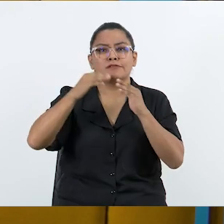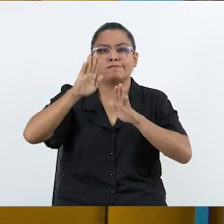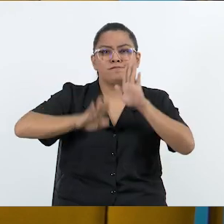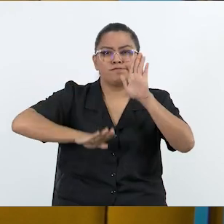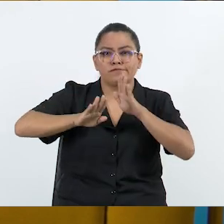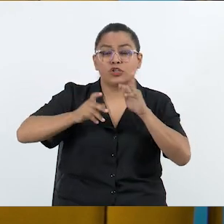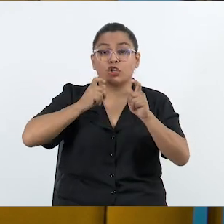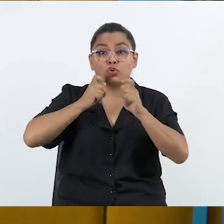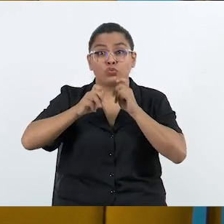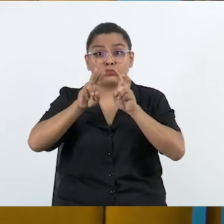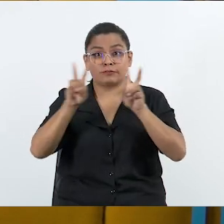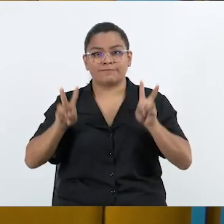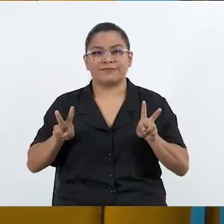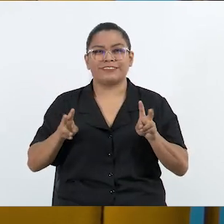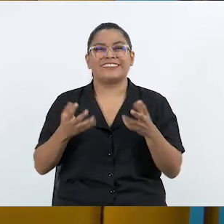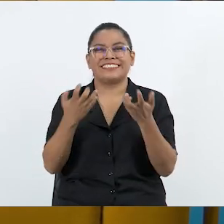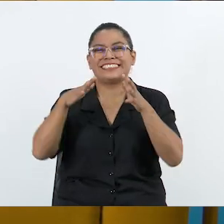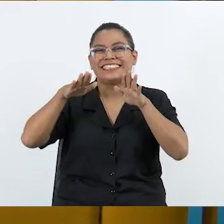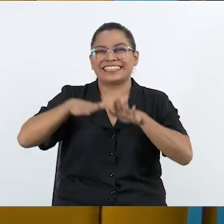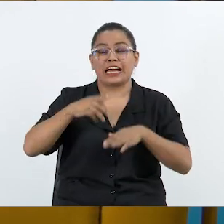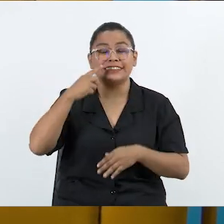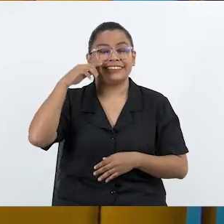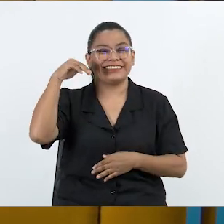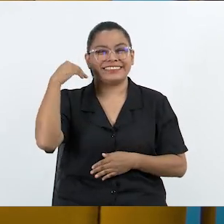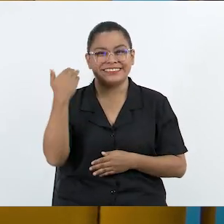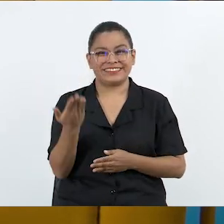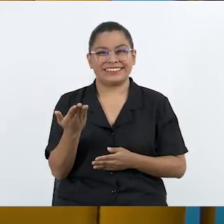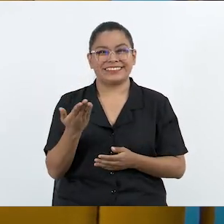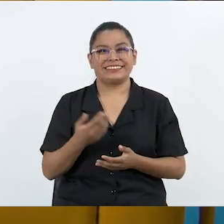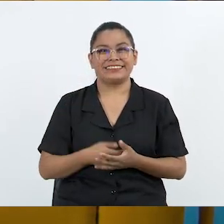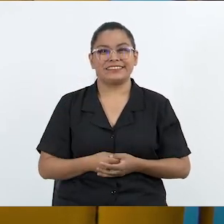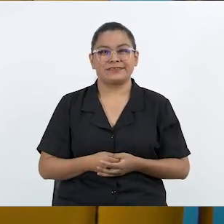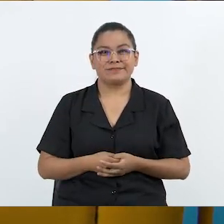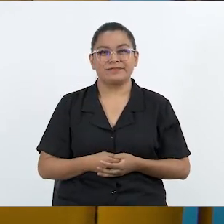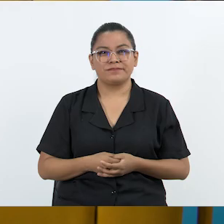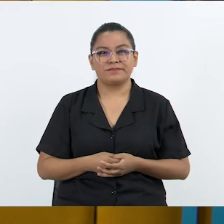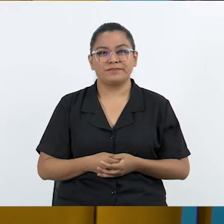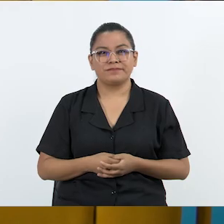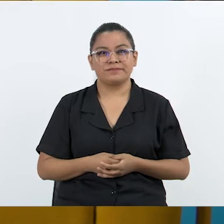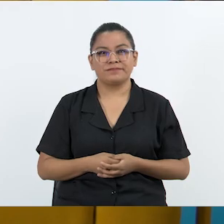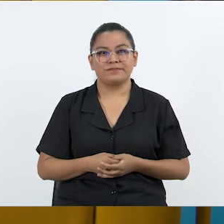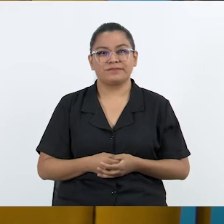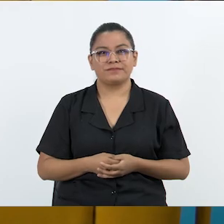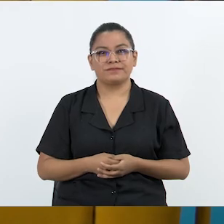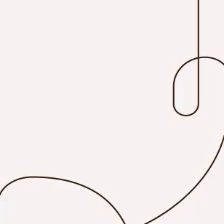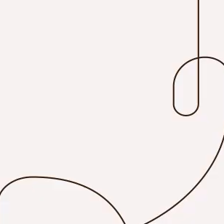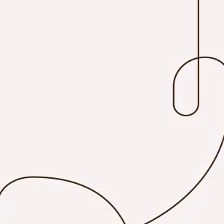participar de la tutoría virtual. Gracias y nos vemos en la siguiente sesión.